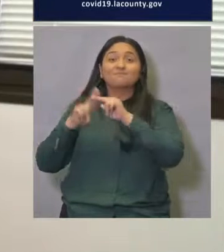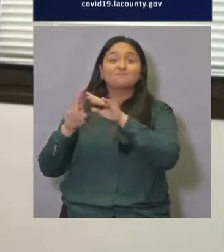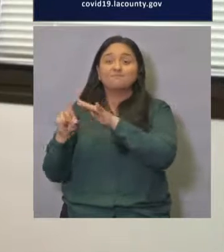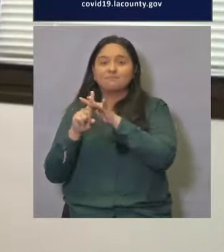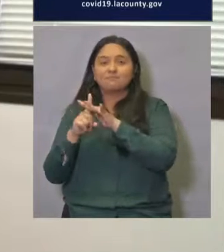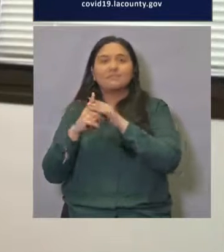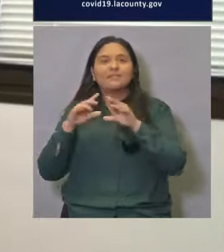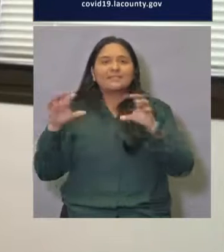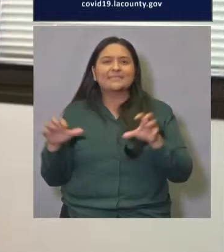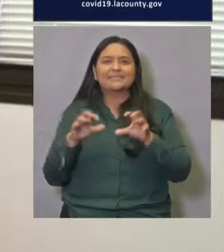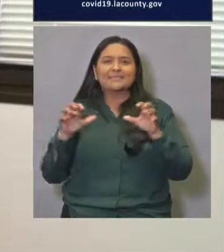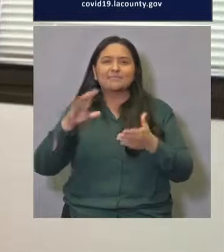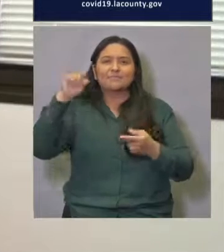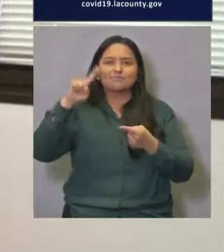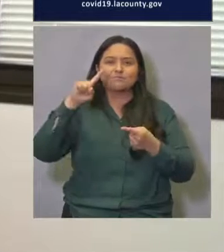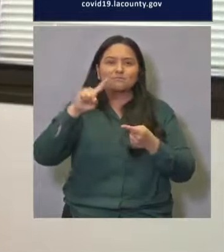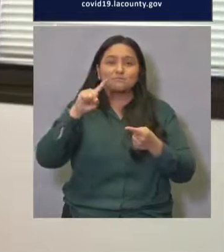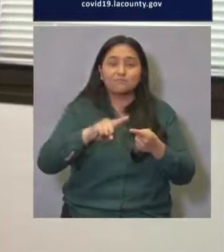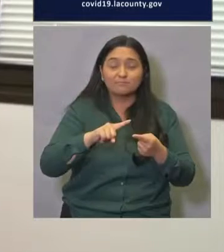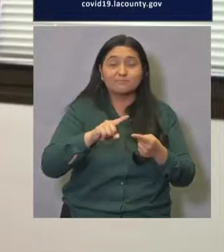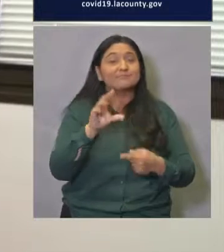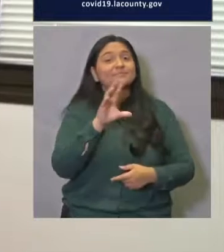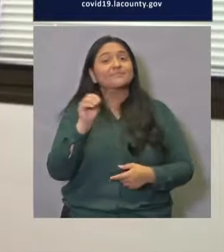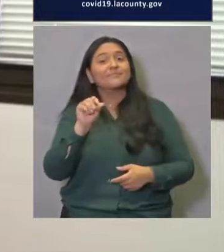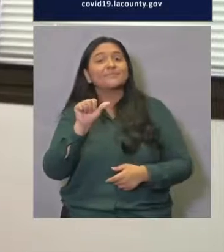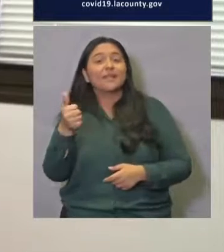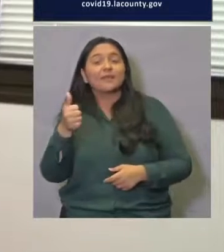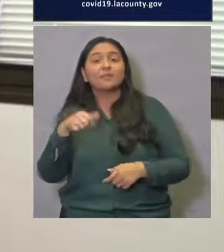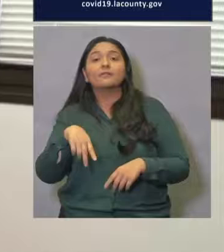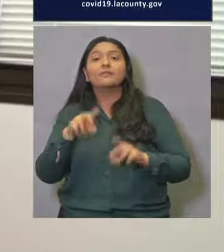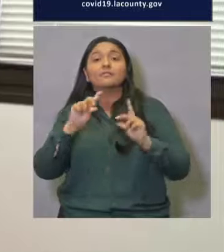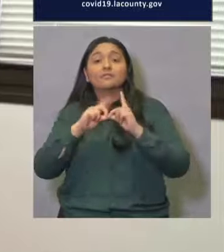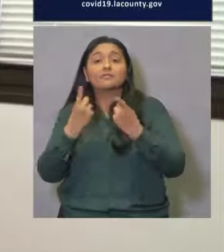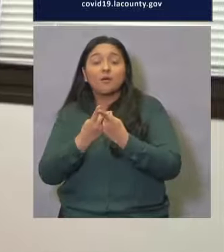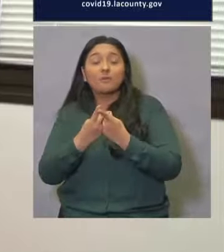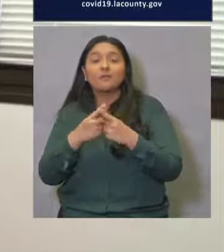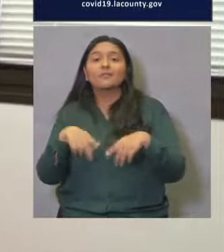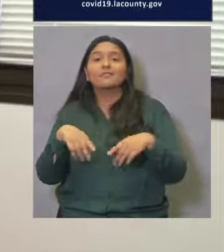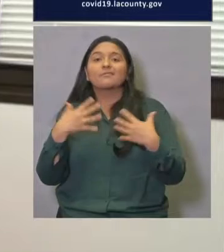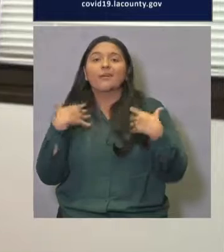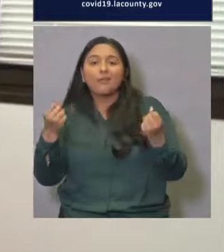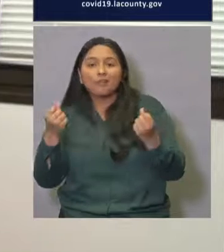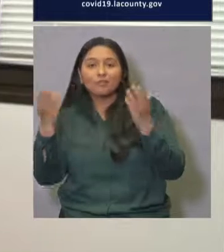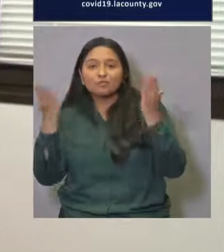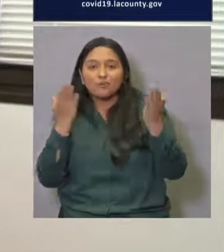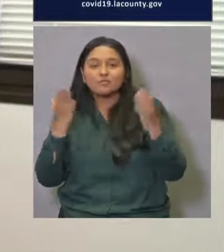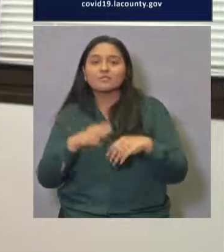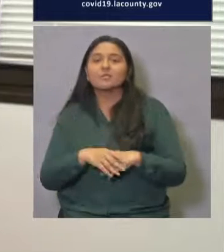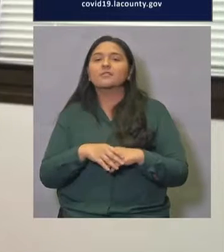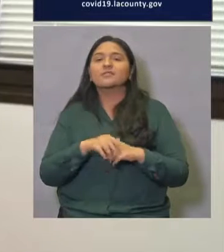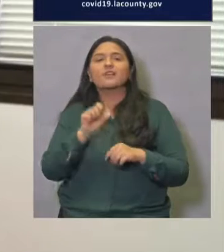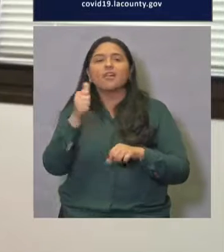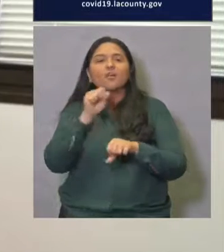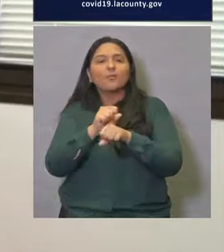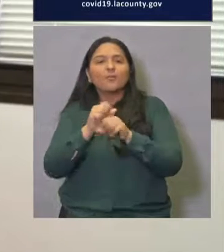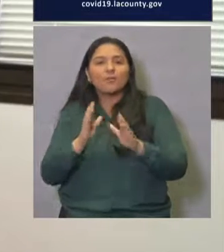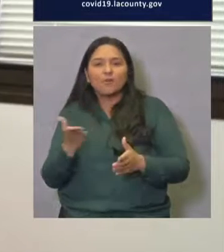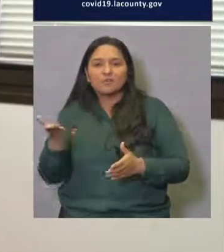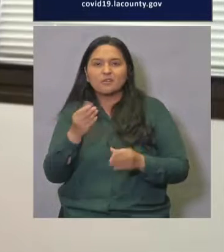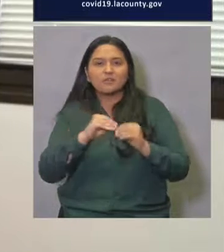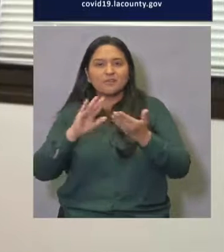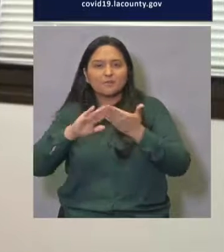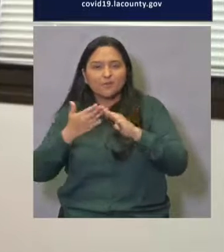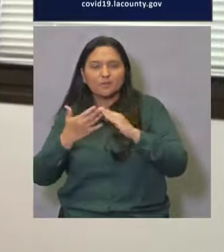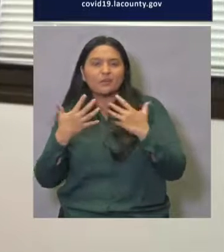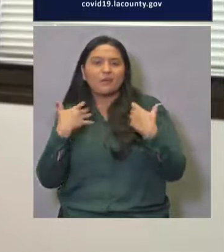los esfuerzos heroicos de nuestros departamentos de salud pública y servicios de salud y socios comunitarios de salud, quienes